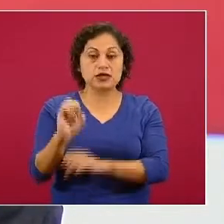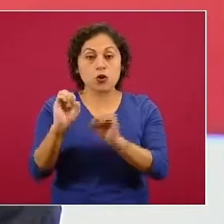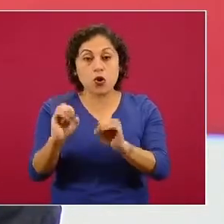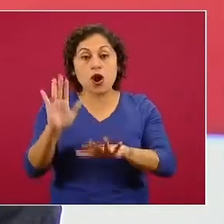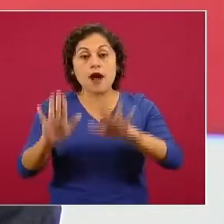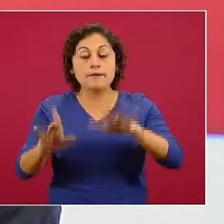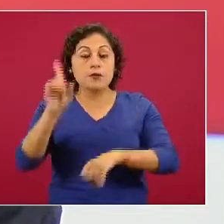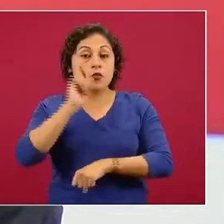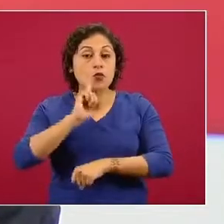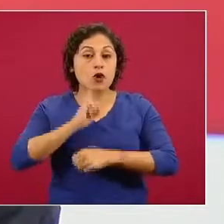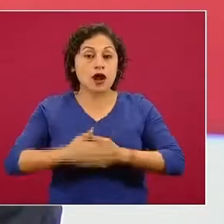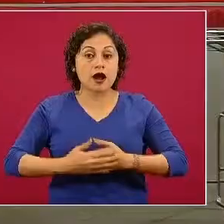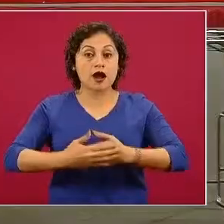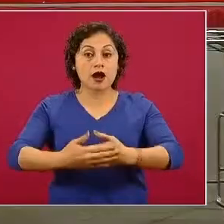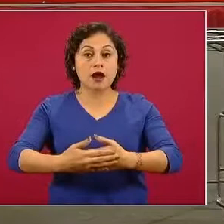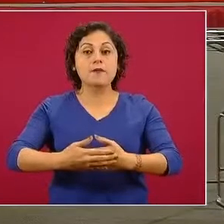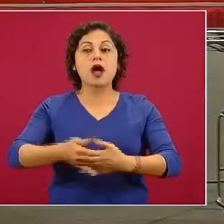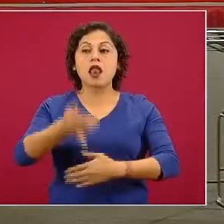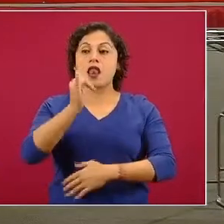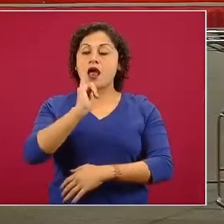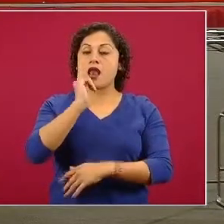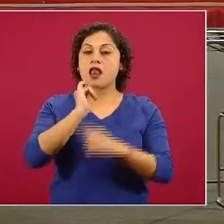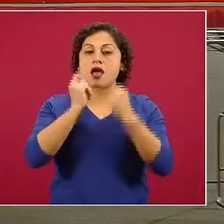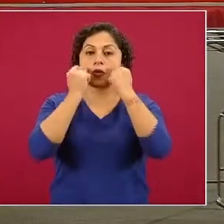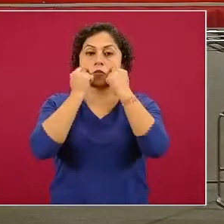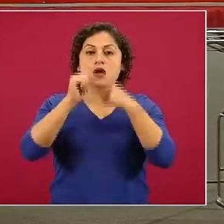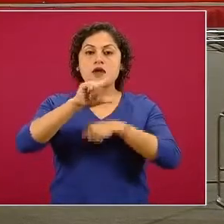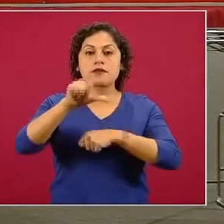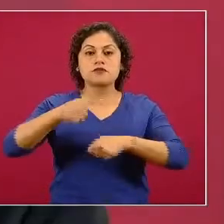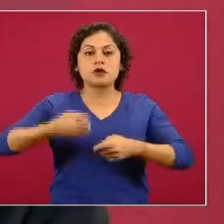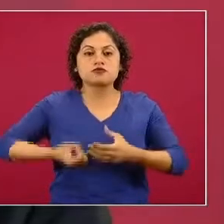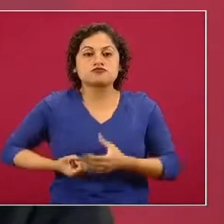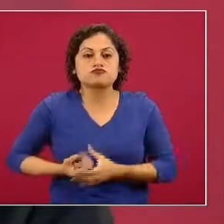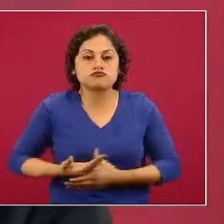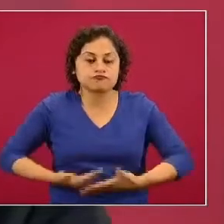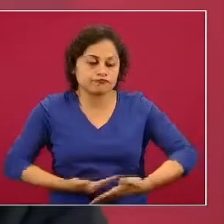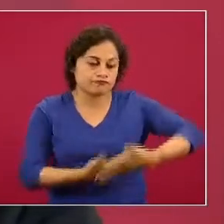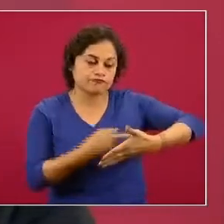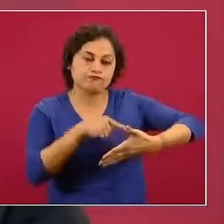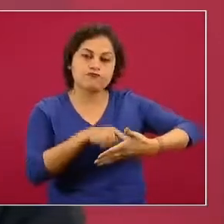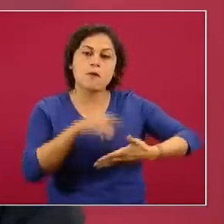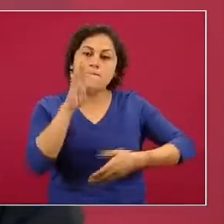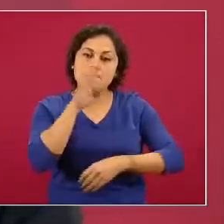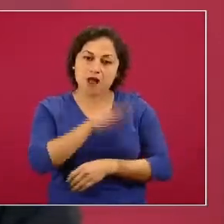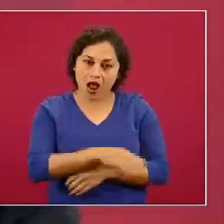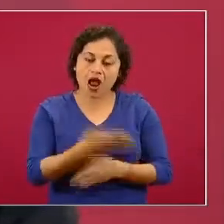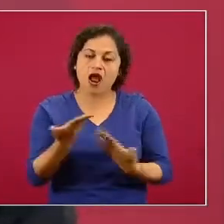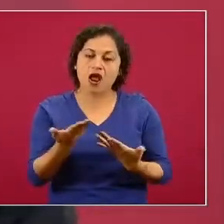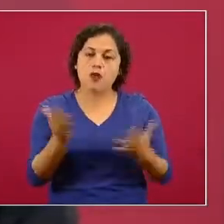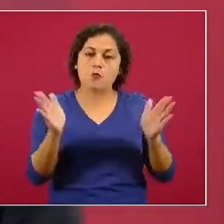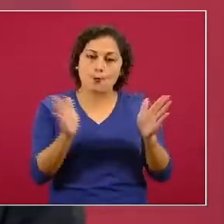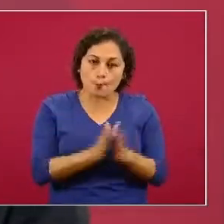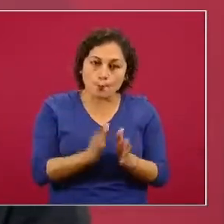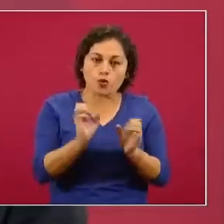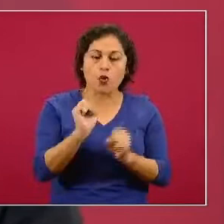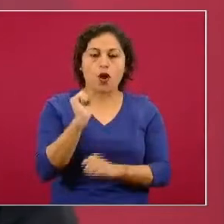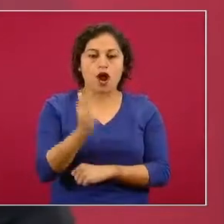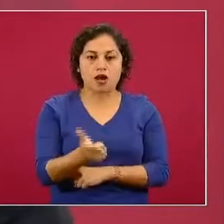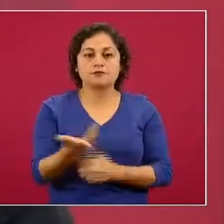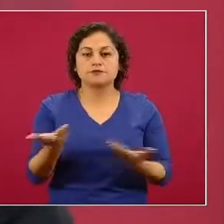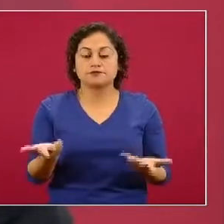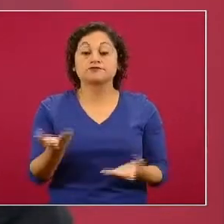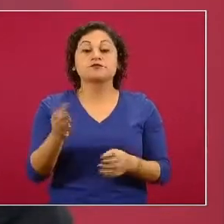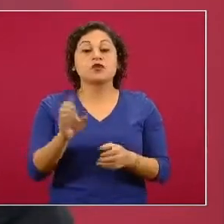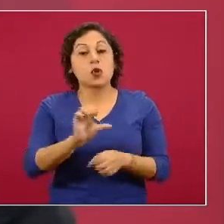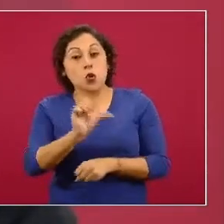de malformaciones y de bajo peso al nacer. A nivel mental, como se menciona y como lo hemos dicho, uno de los